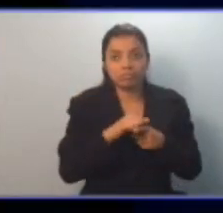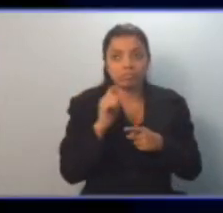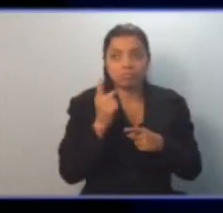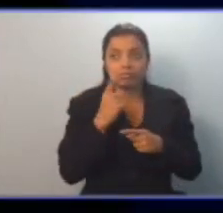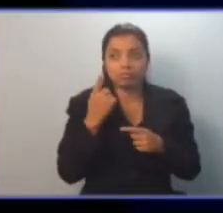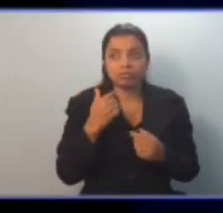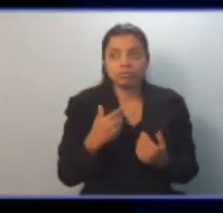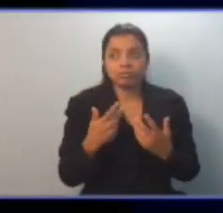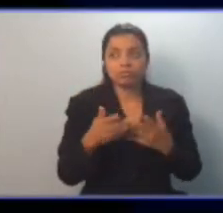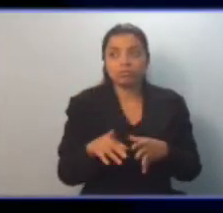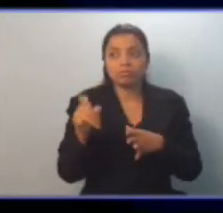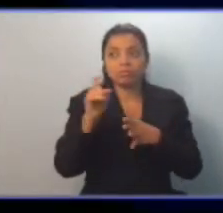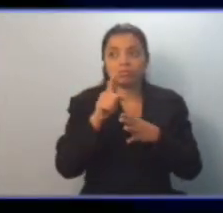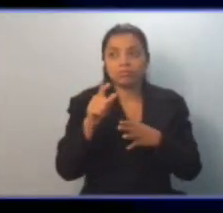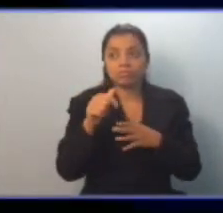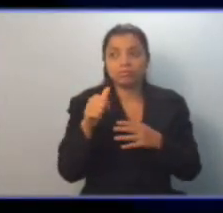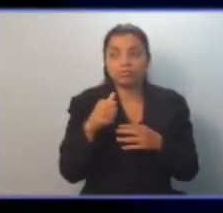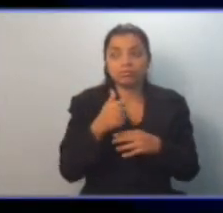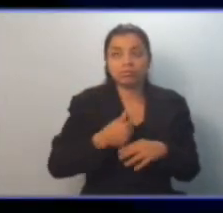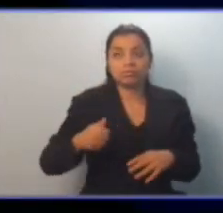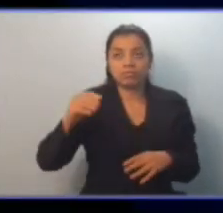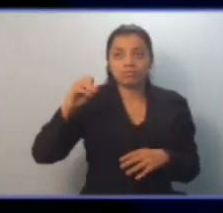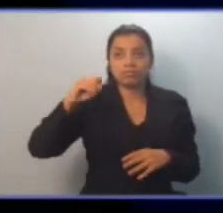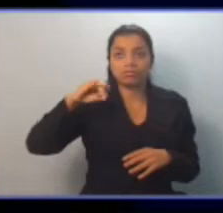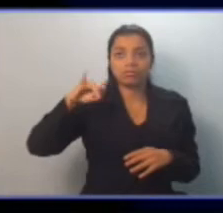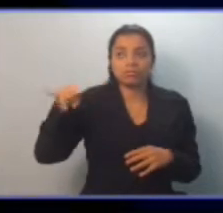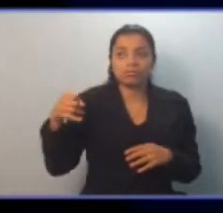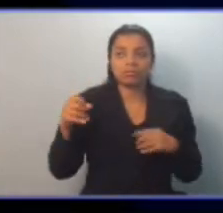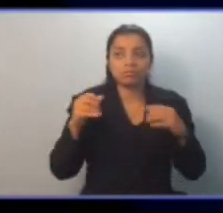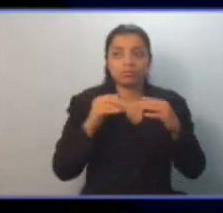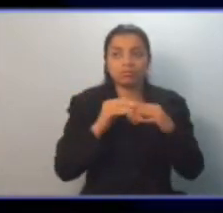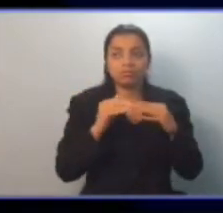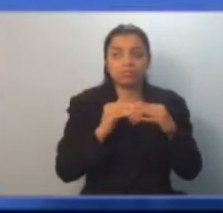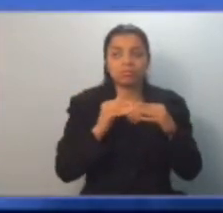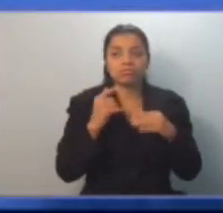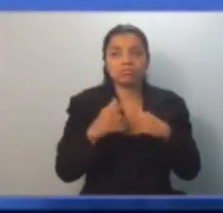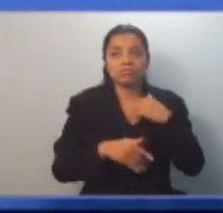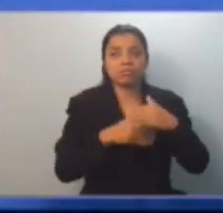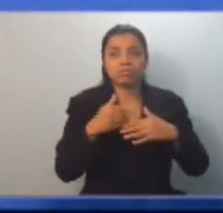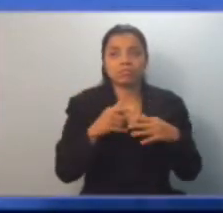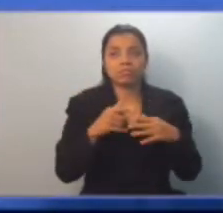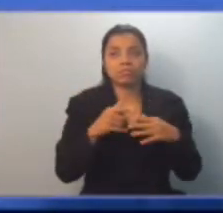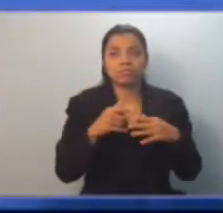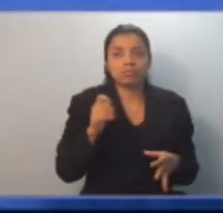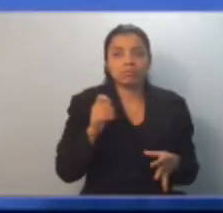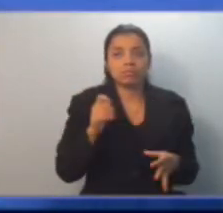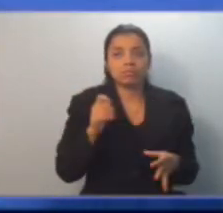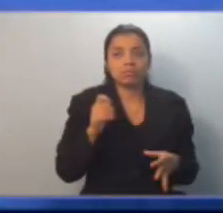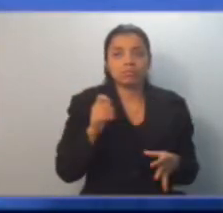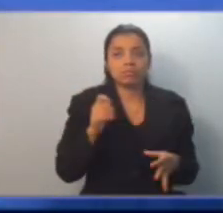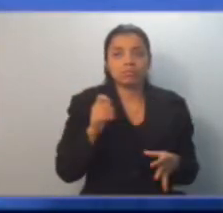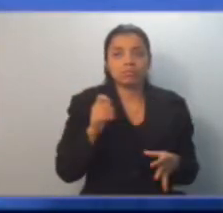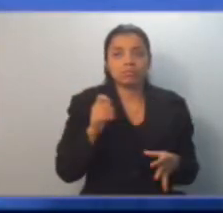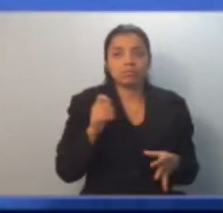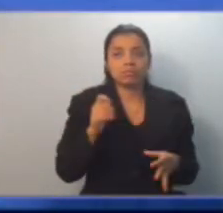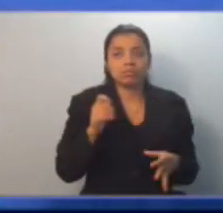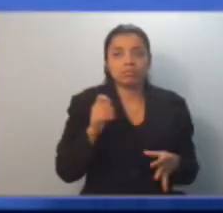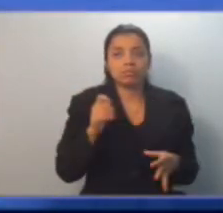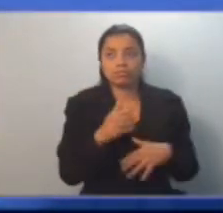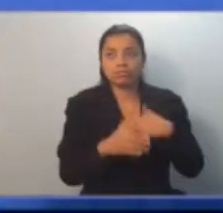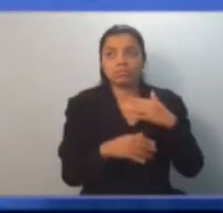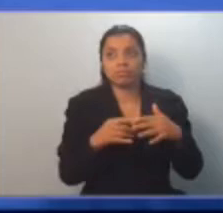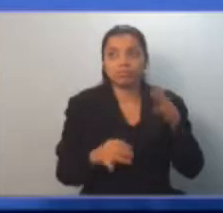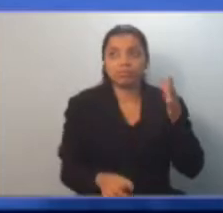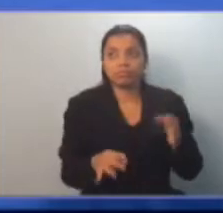empleados administrativos de la Corte Suprema de Justicia, sino también a los que integran el órgano judicial en sí, que tiene que ver con los tribunales o los